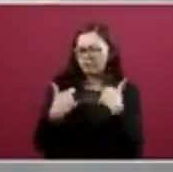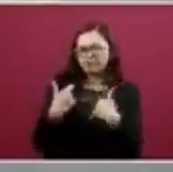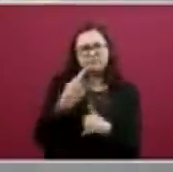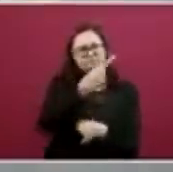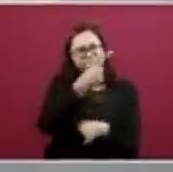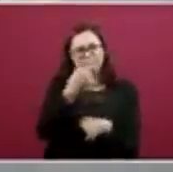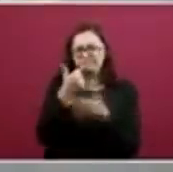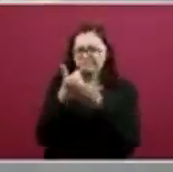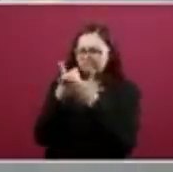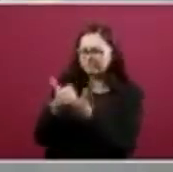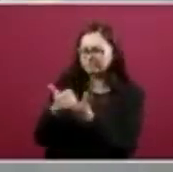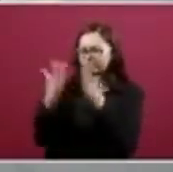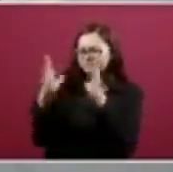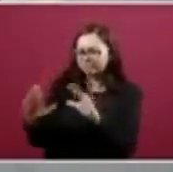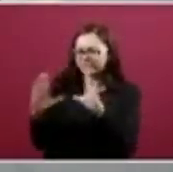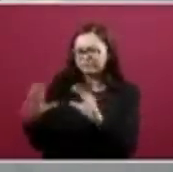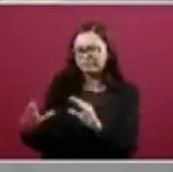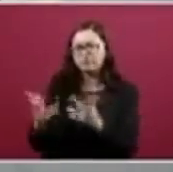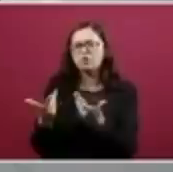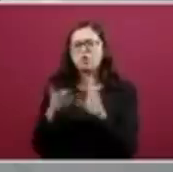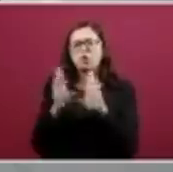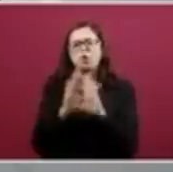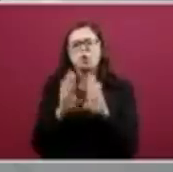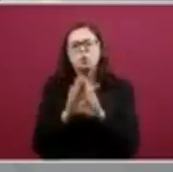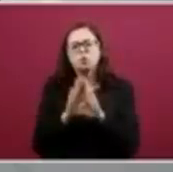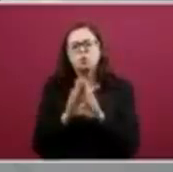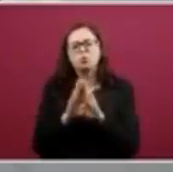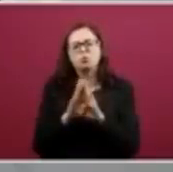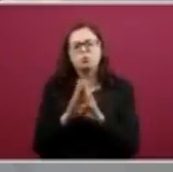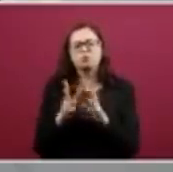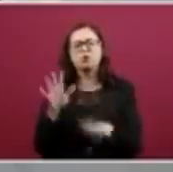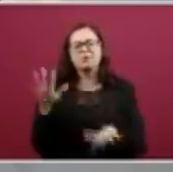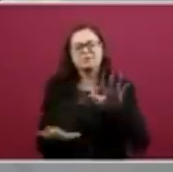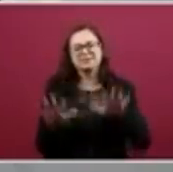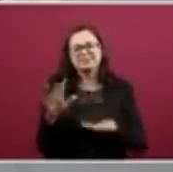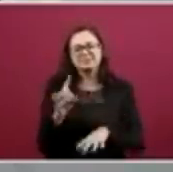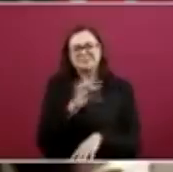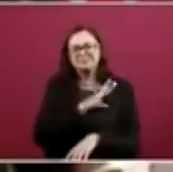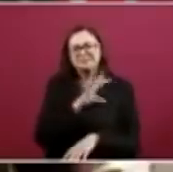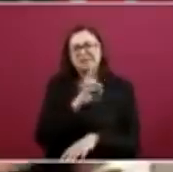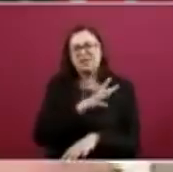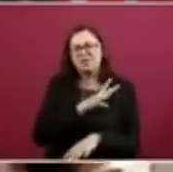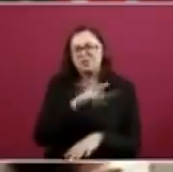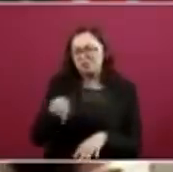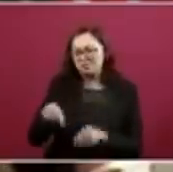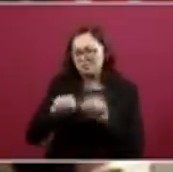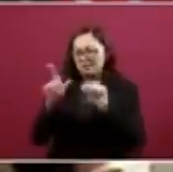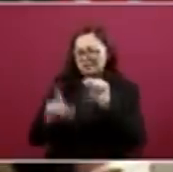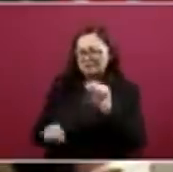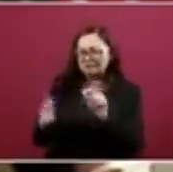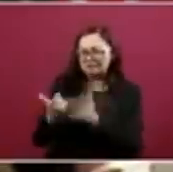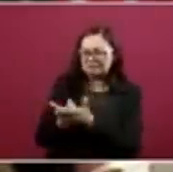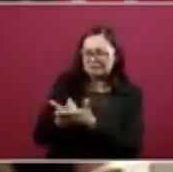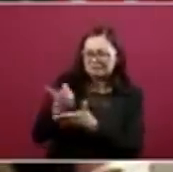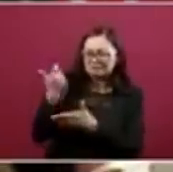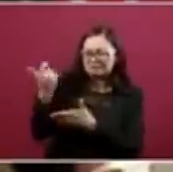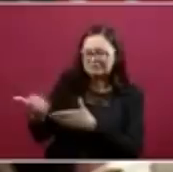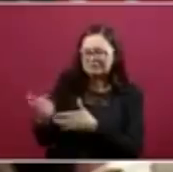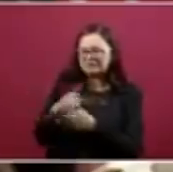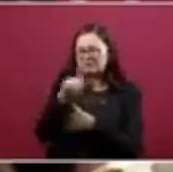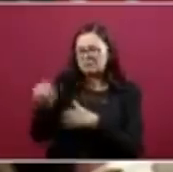¿Cómo invertir? ¿Qué garantías se les puede dar? Porque el miedo es invertir en México y por los problemas de